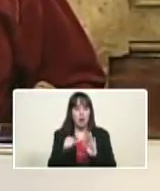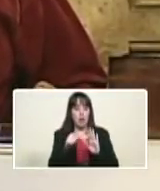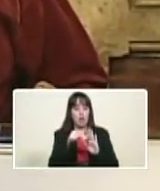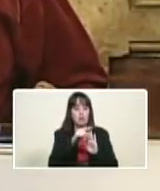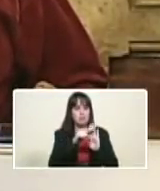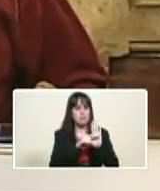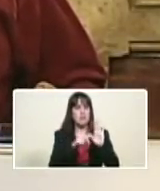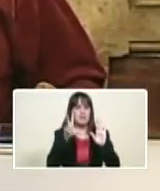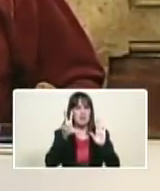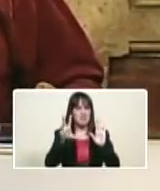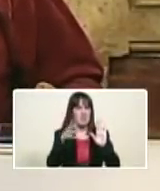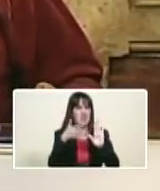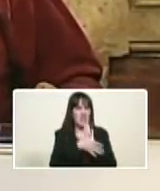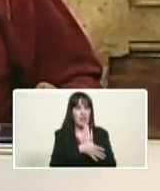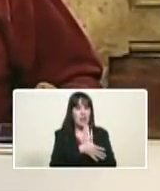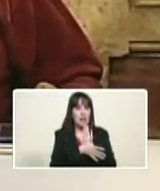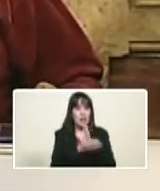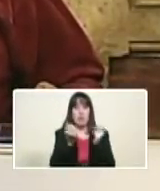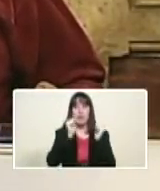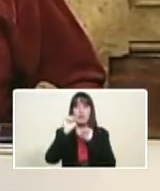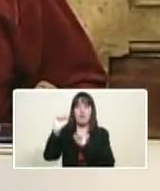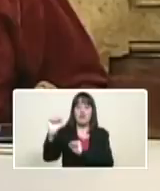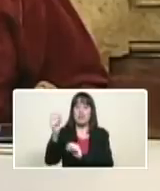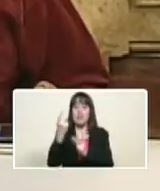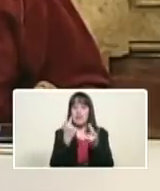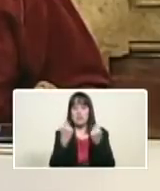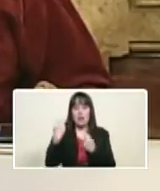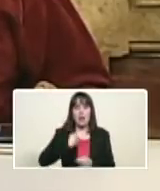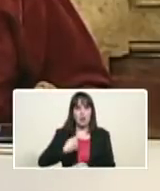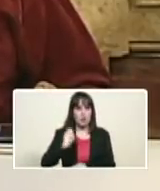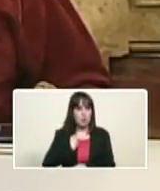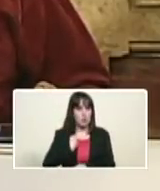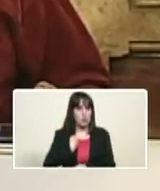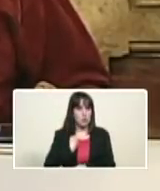salario, salarización de los ingresos.